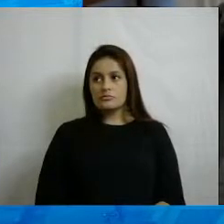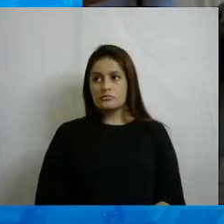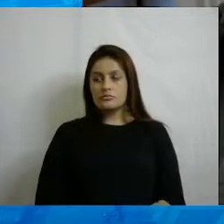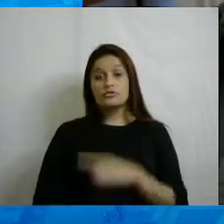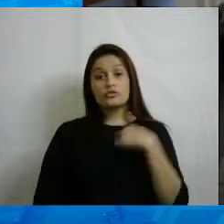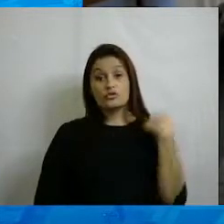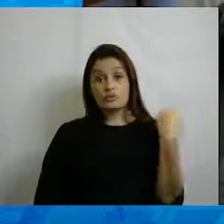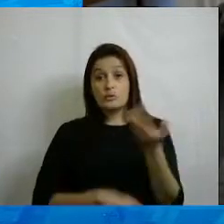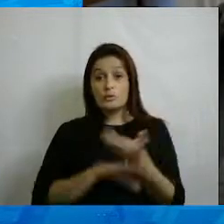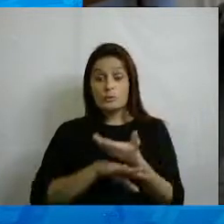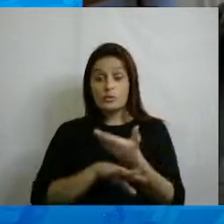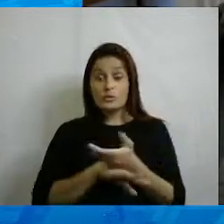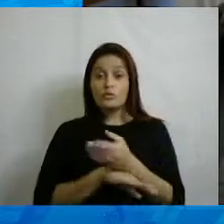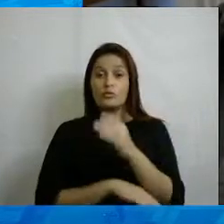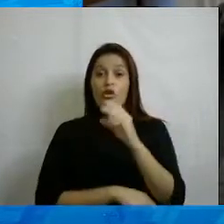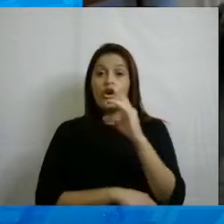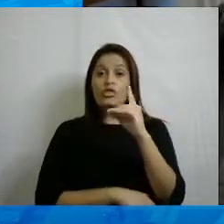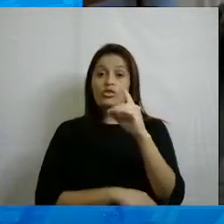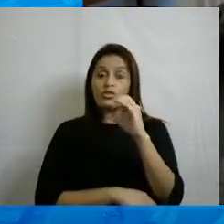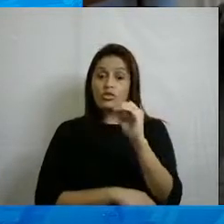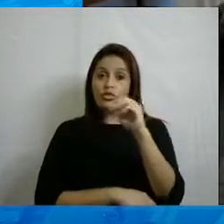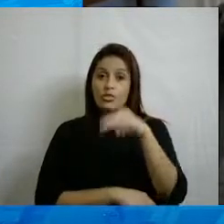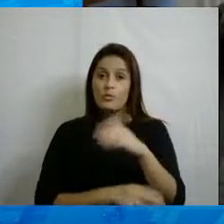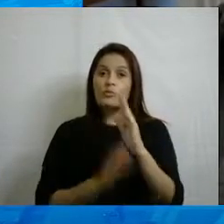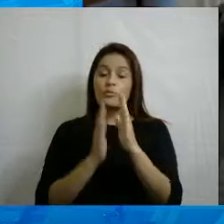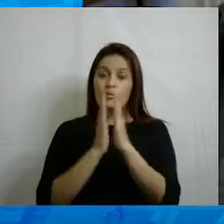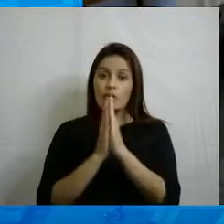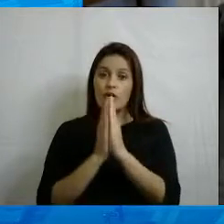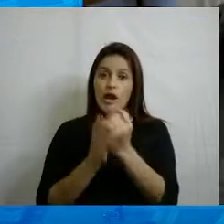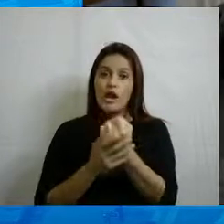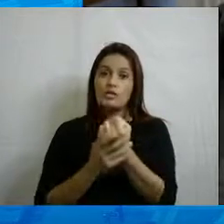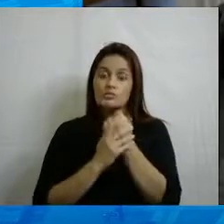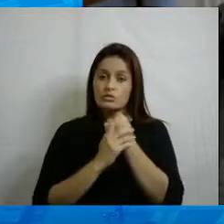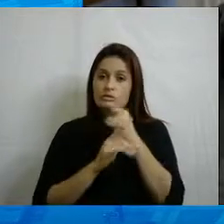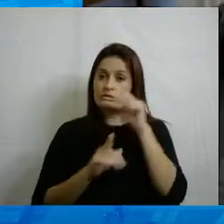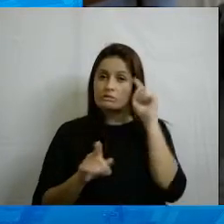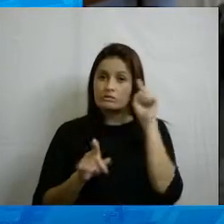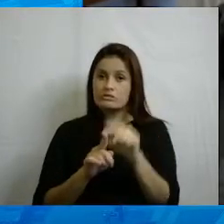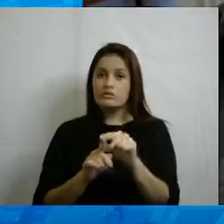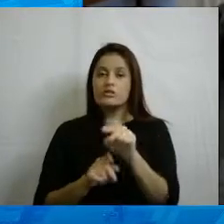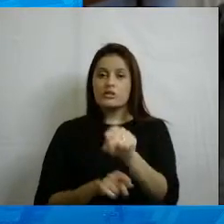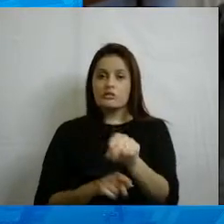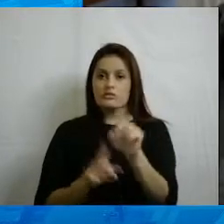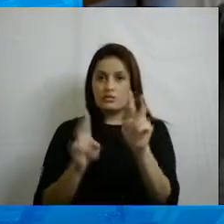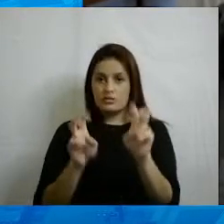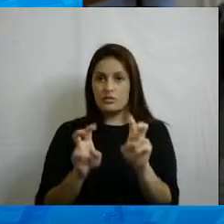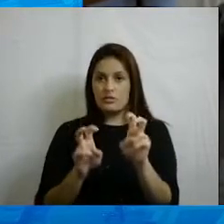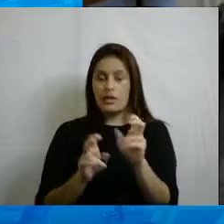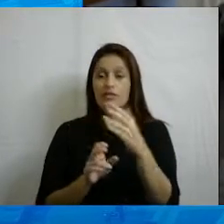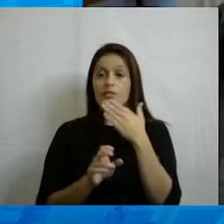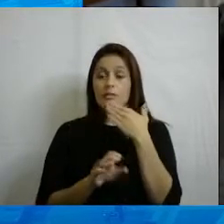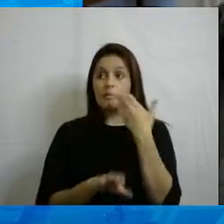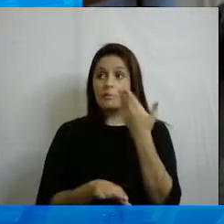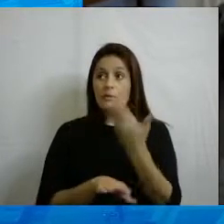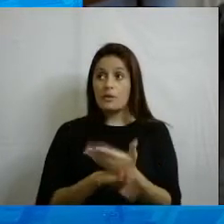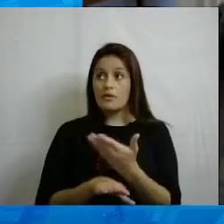Oficina de Obras que por favor nos ayuden con esto puntualmente, ya, y también lo vamos a